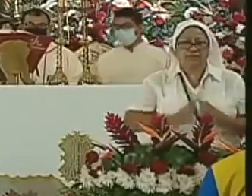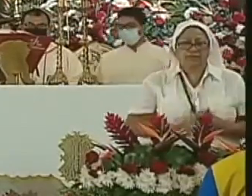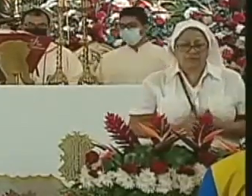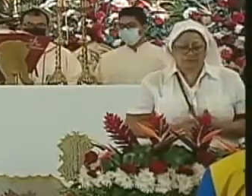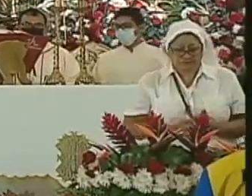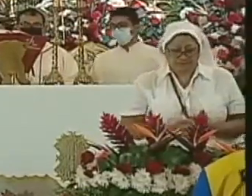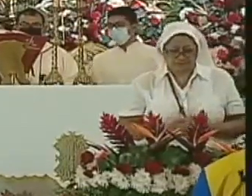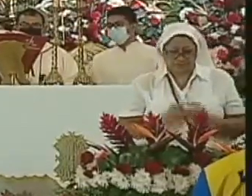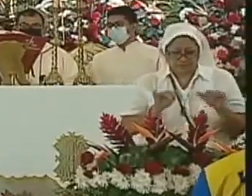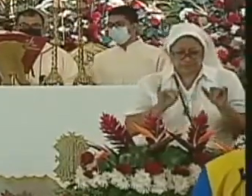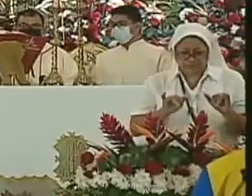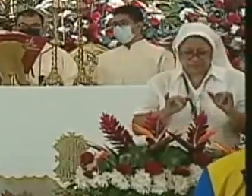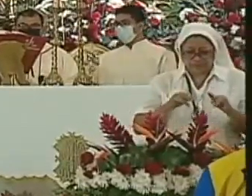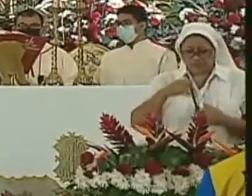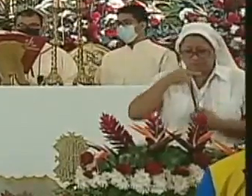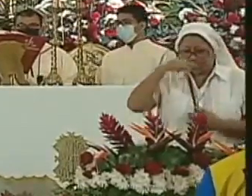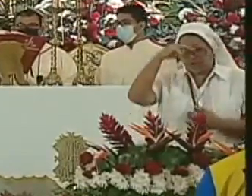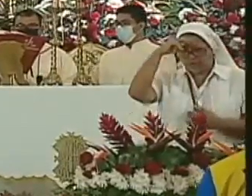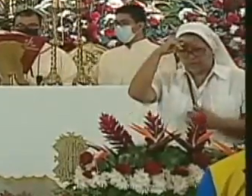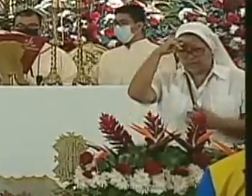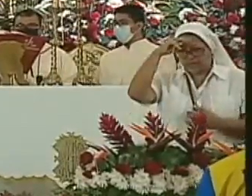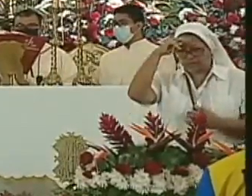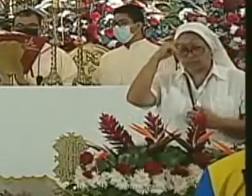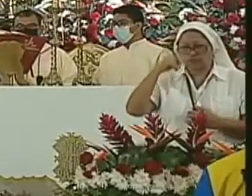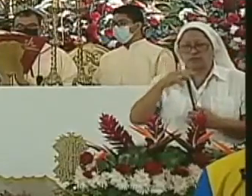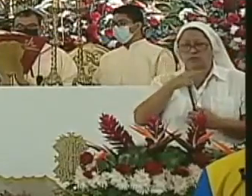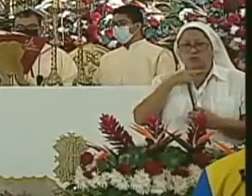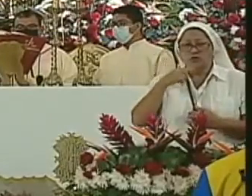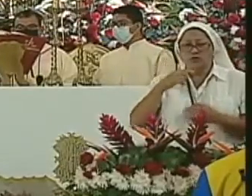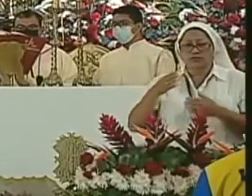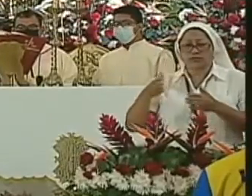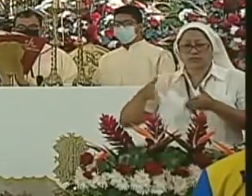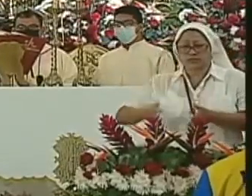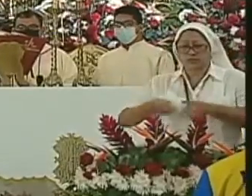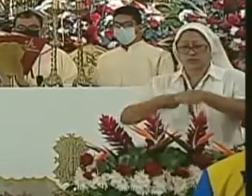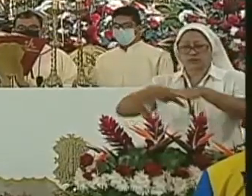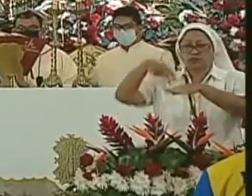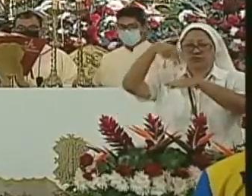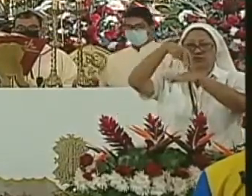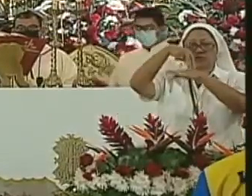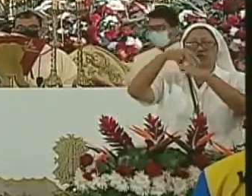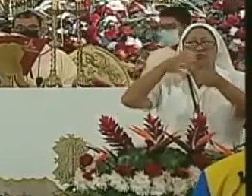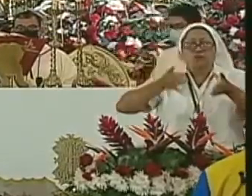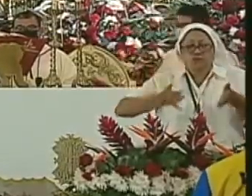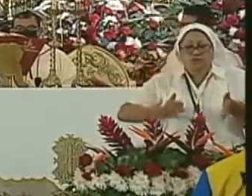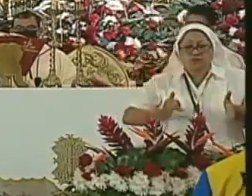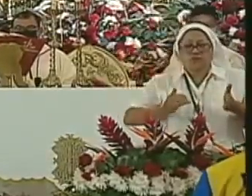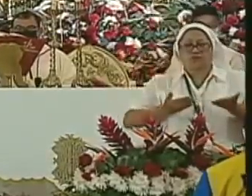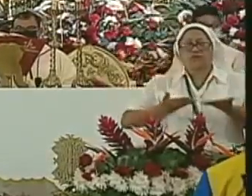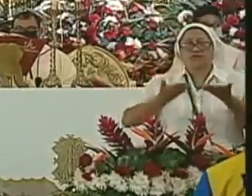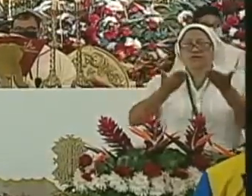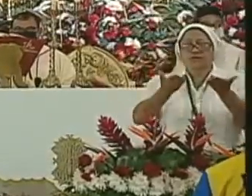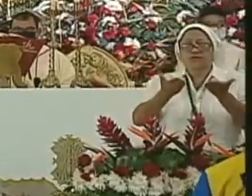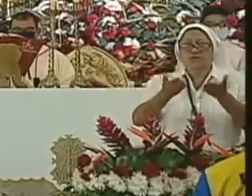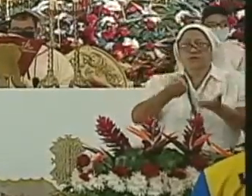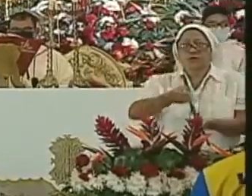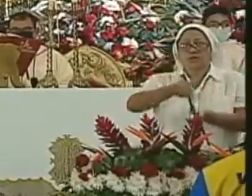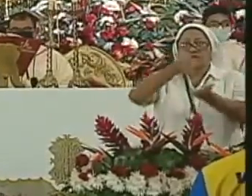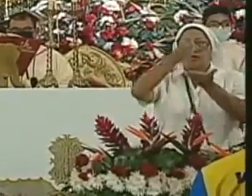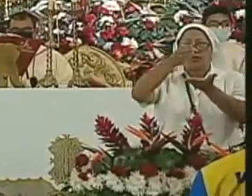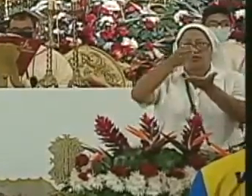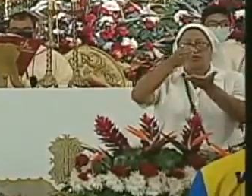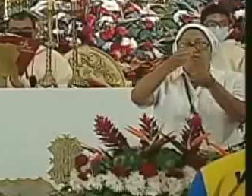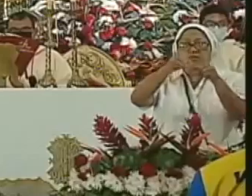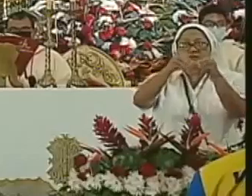así pues padre al celebrar ahora el Memorial de la muerte y resurrección de tu hijo Te ofrecemos el pan de vida y El cáliz de